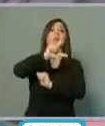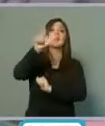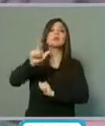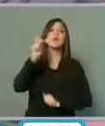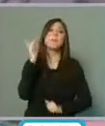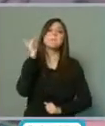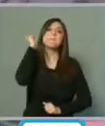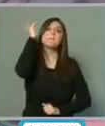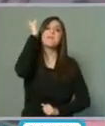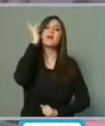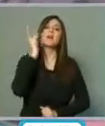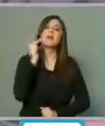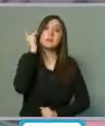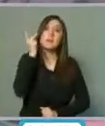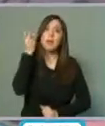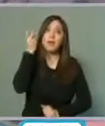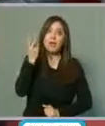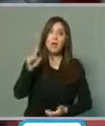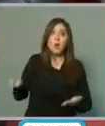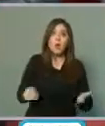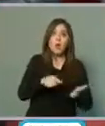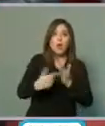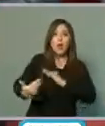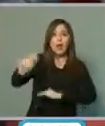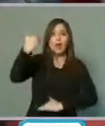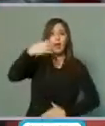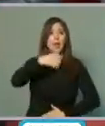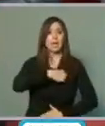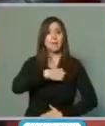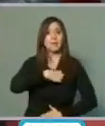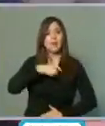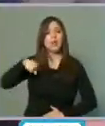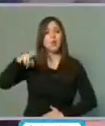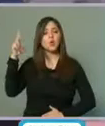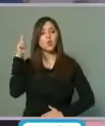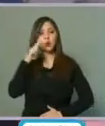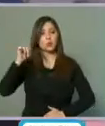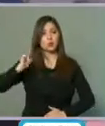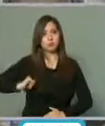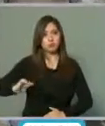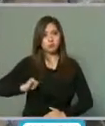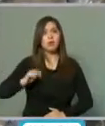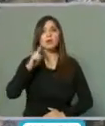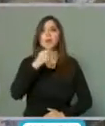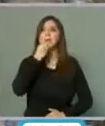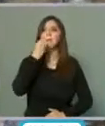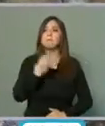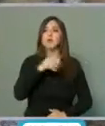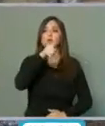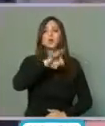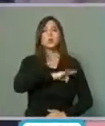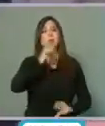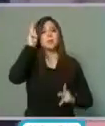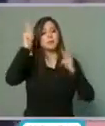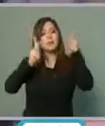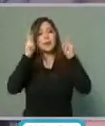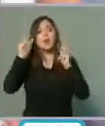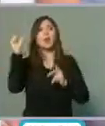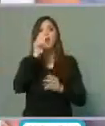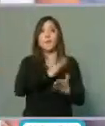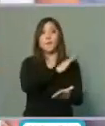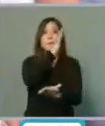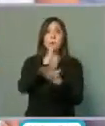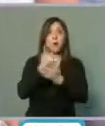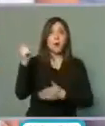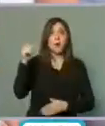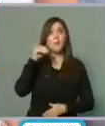las capitales de Rusia antigua, ¿no? Así que es muy interesante visitar, y siempre cuando visitan Moscú,